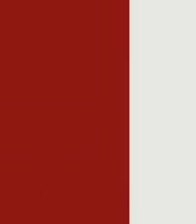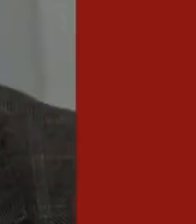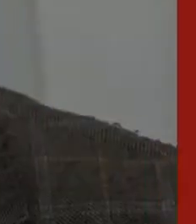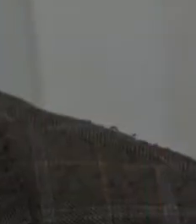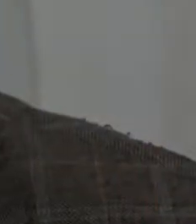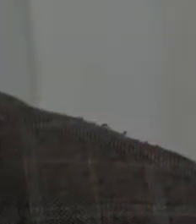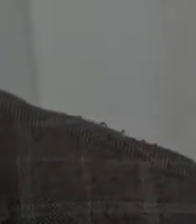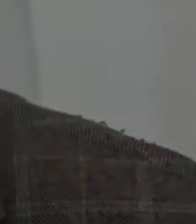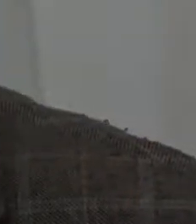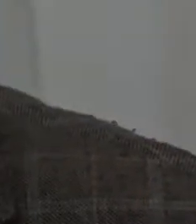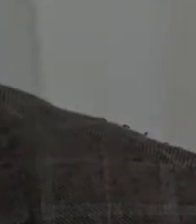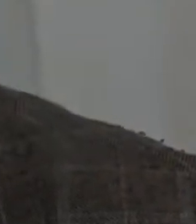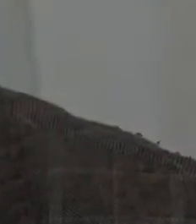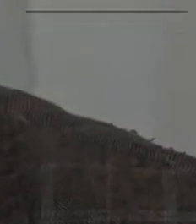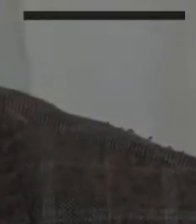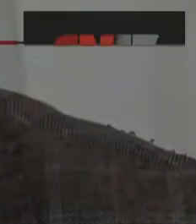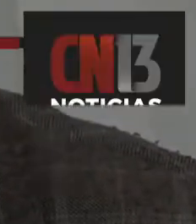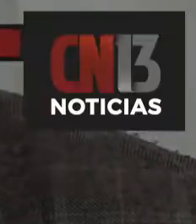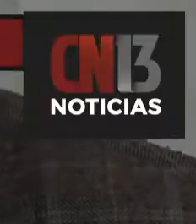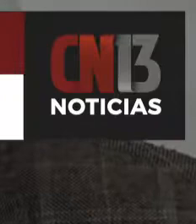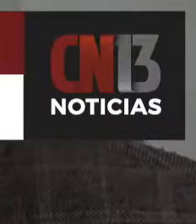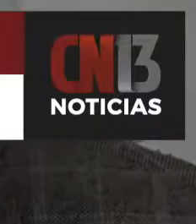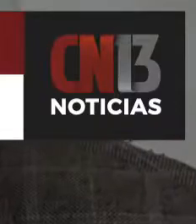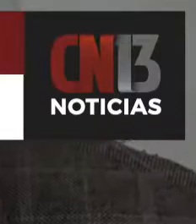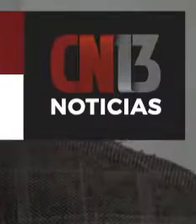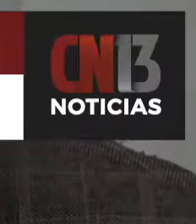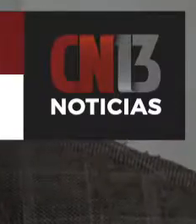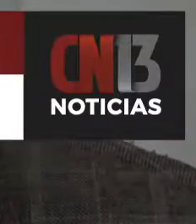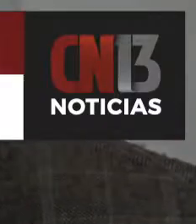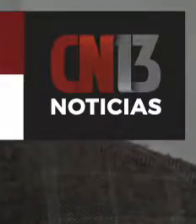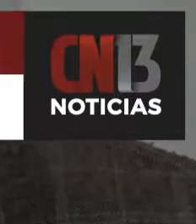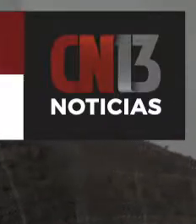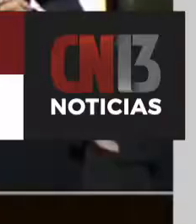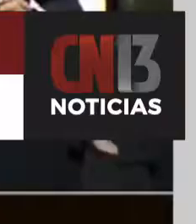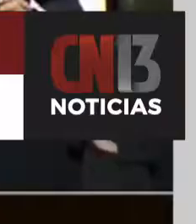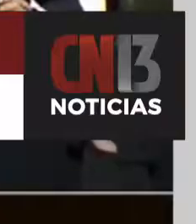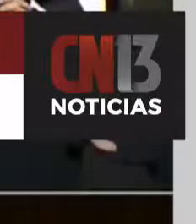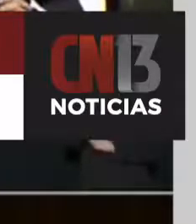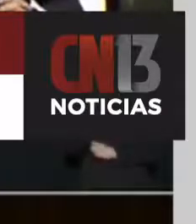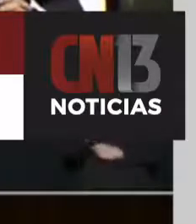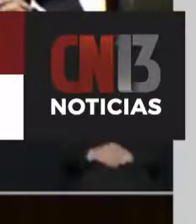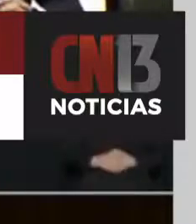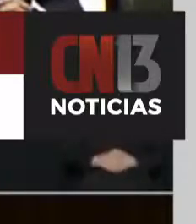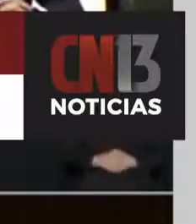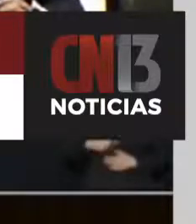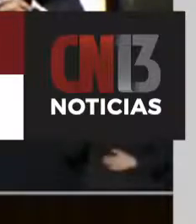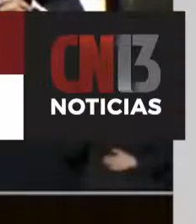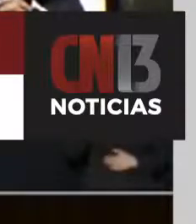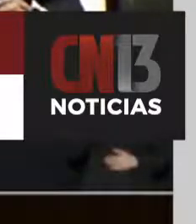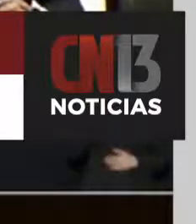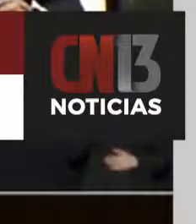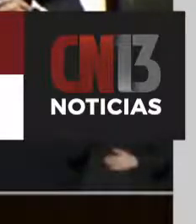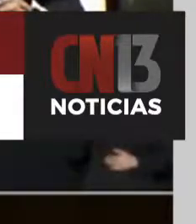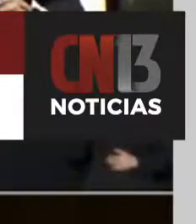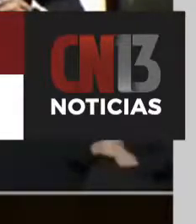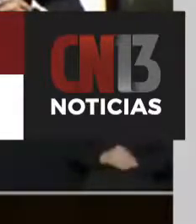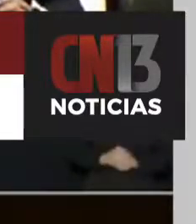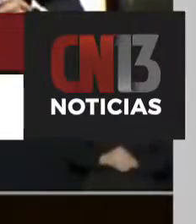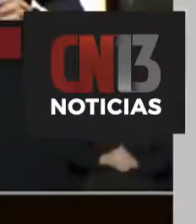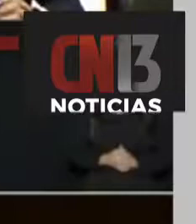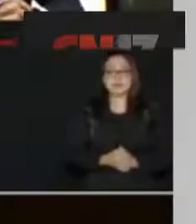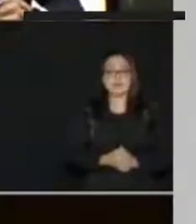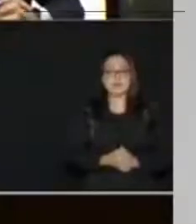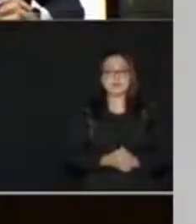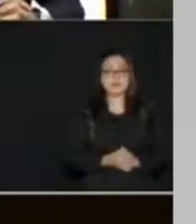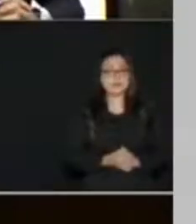javier nava palacios alcalde de la ciudad de san luís potosí a tan sólo unos días de la transición de poderes a nivel federal que se presentó